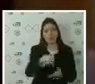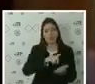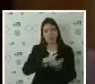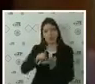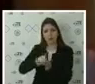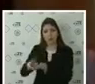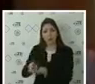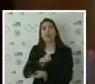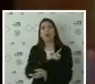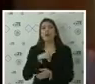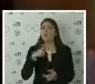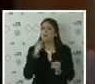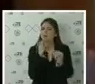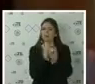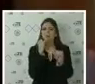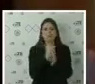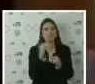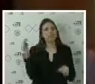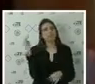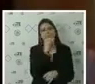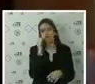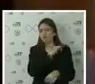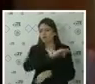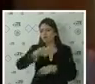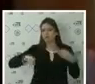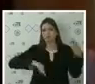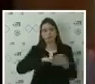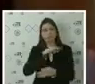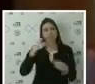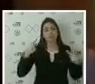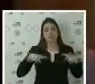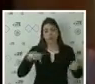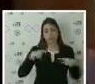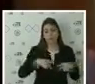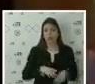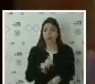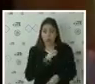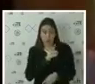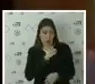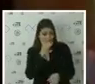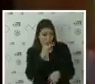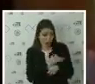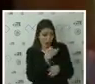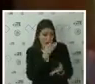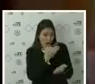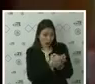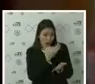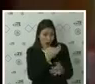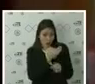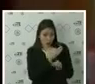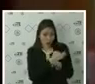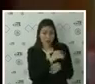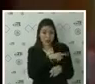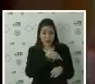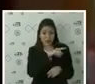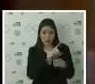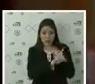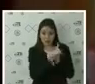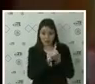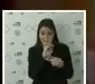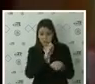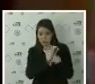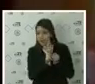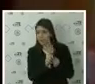Internet que fuera gratuito para toda la población, no solo durante esta crisis de pandemia que estamos viviendo. Esto considero sería el